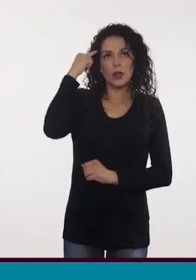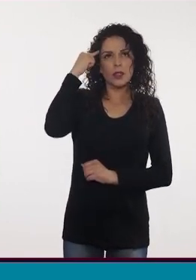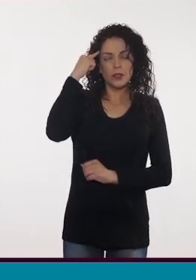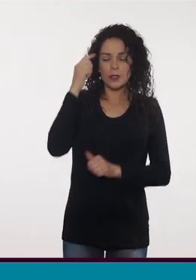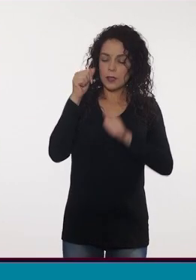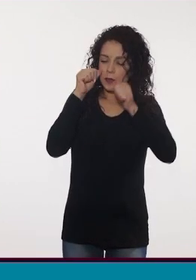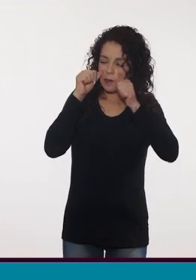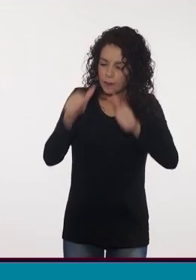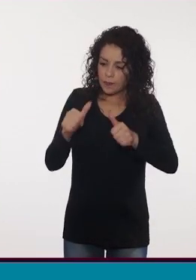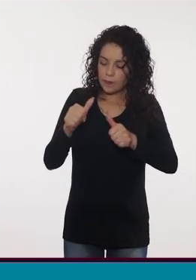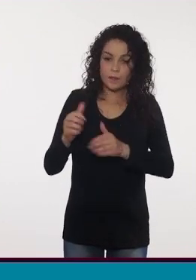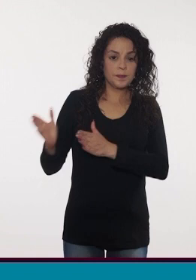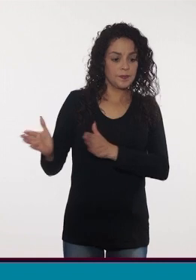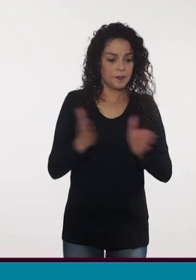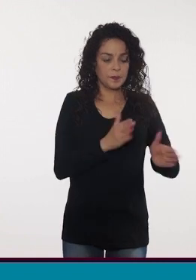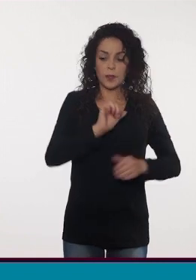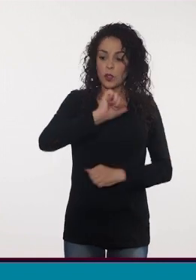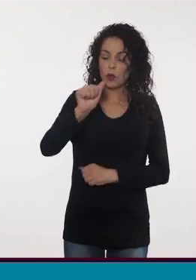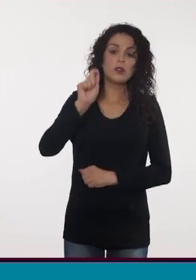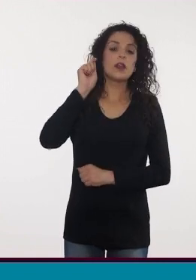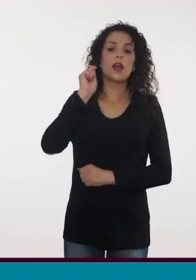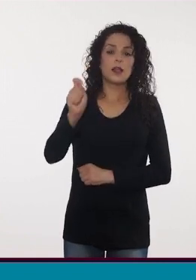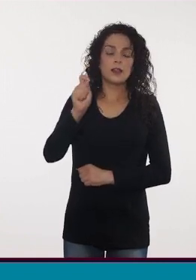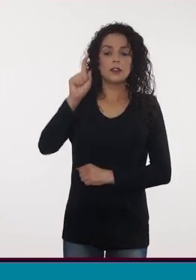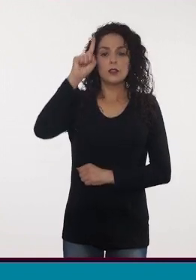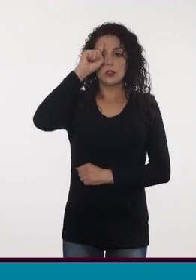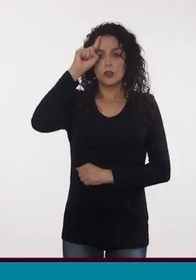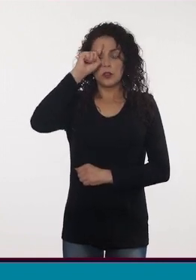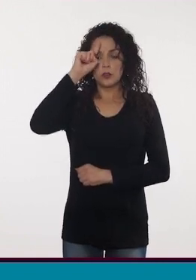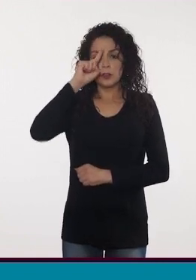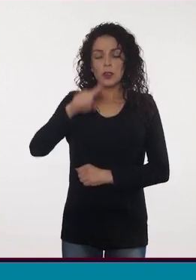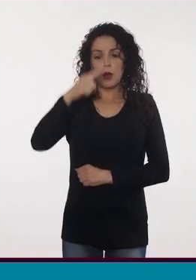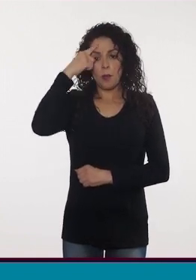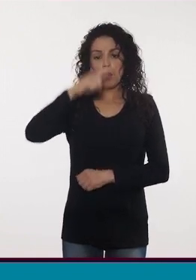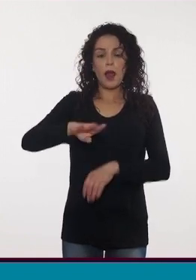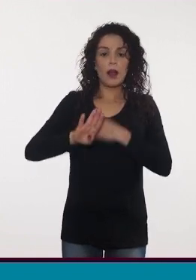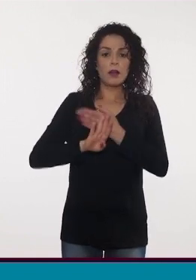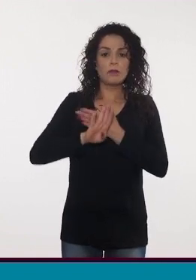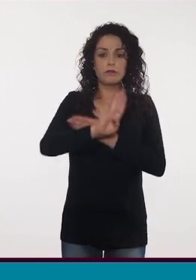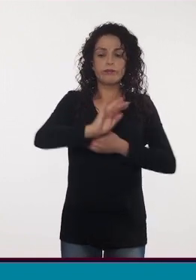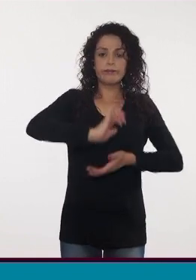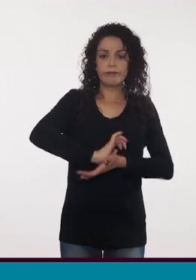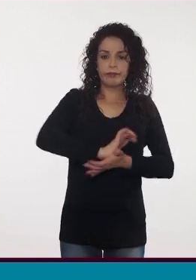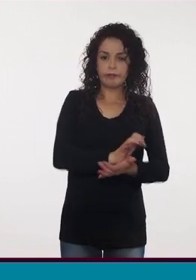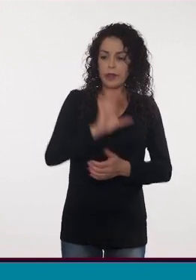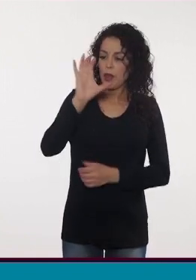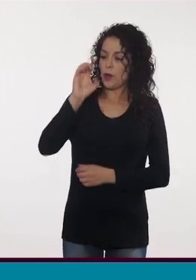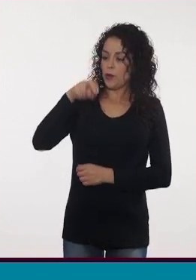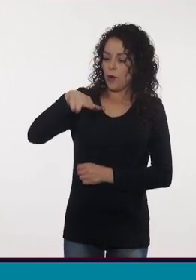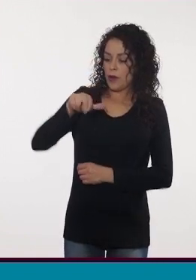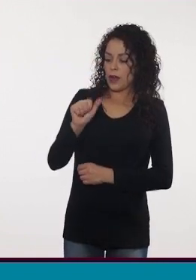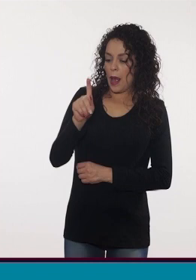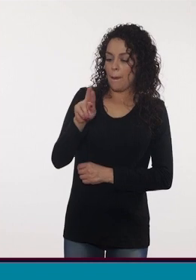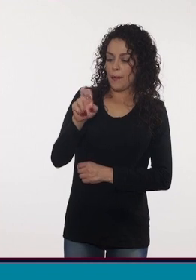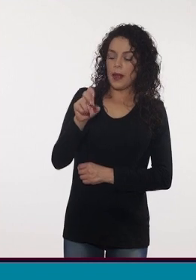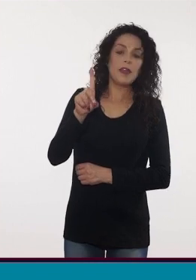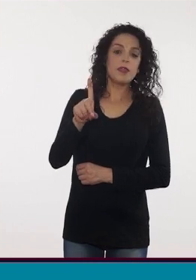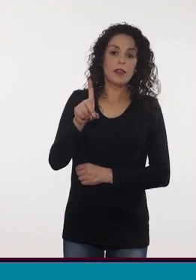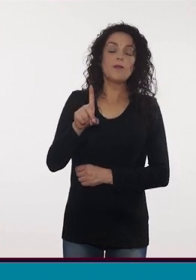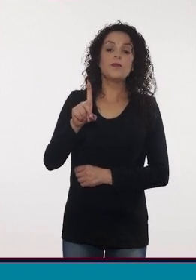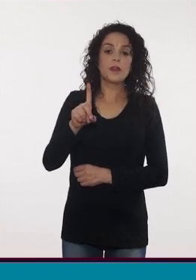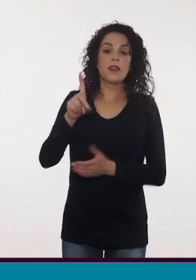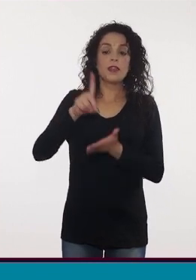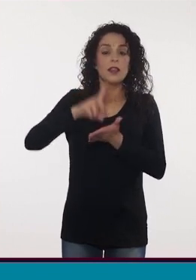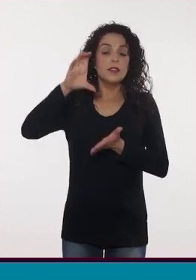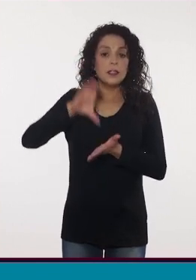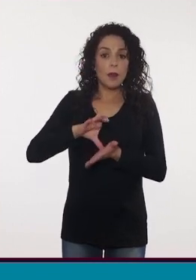Otra definición, ahora del Consejo Nacional para Prevenir la Discriminación, el CONAPRED. La discapacidad es cuando